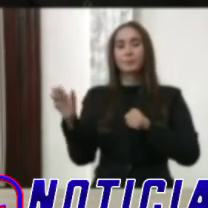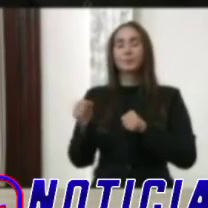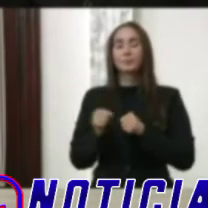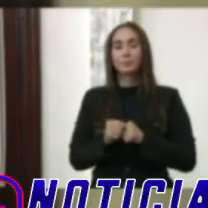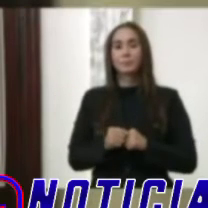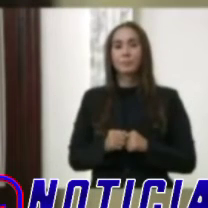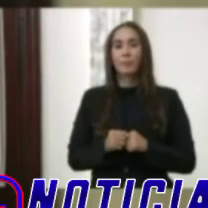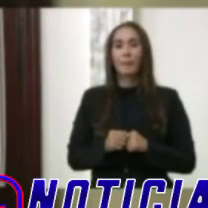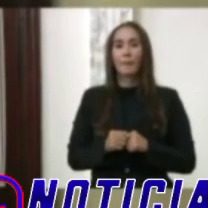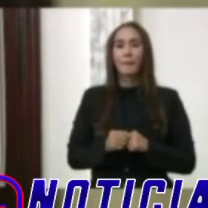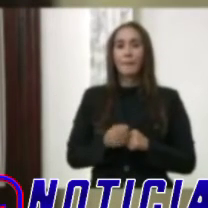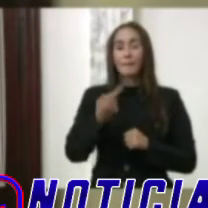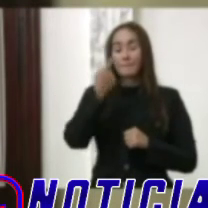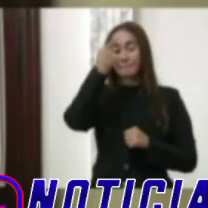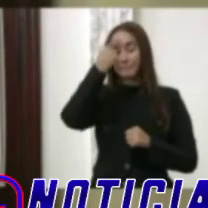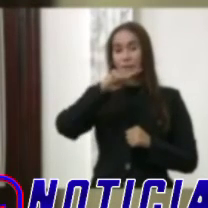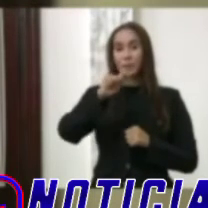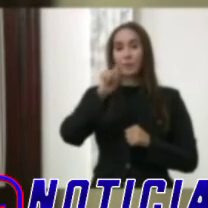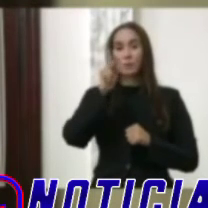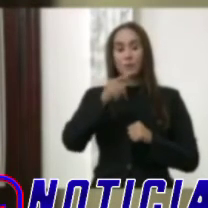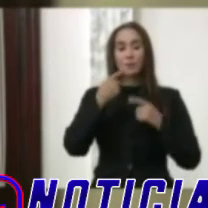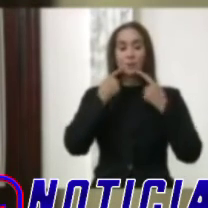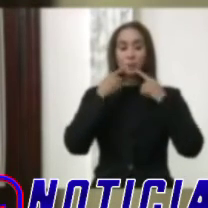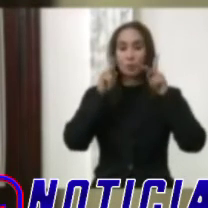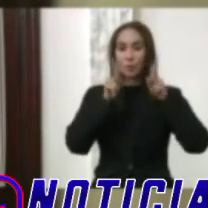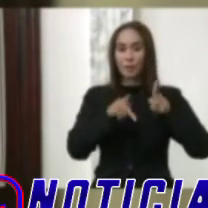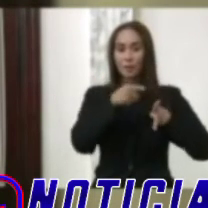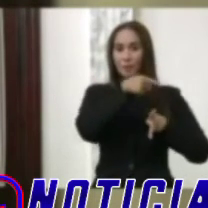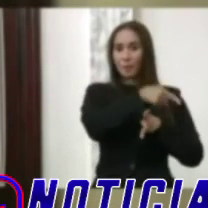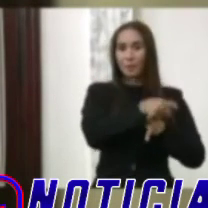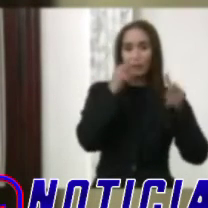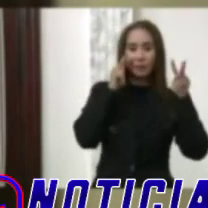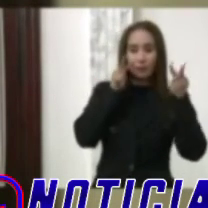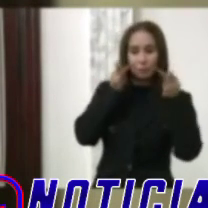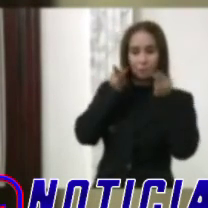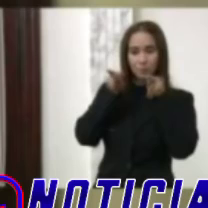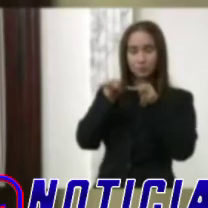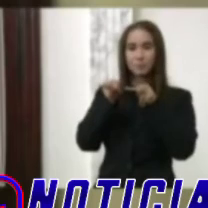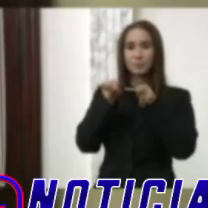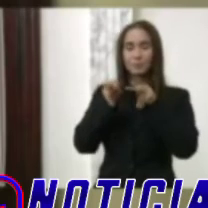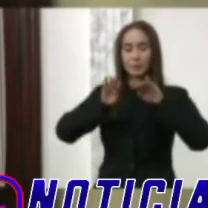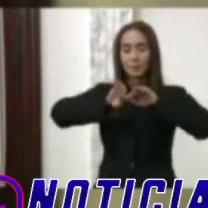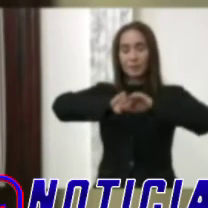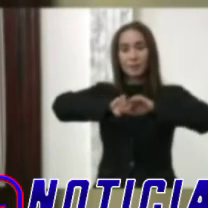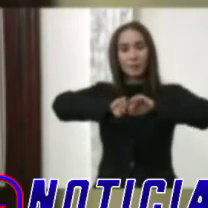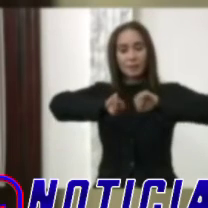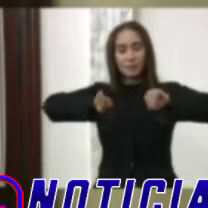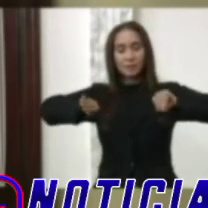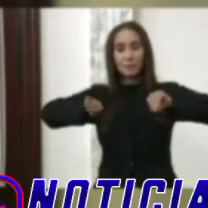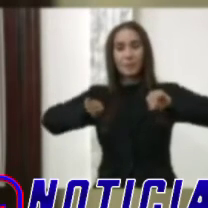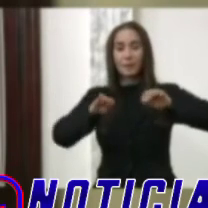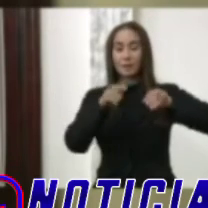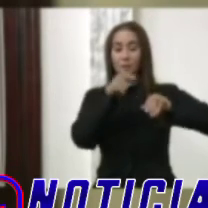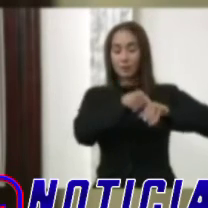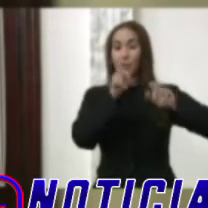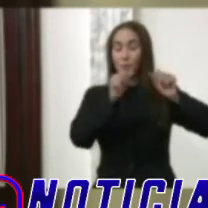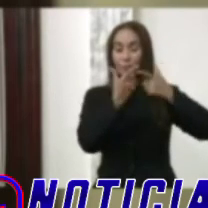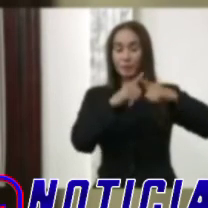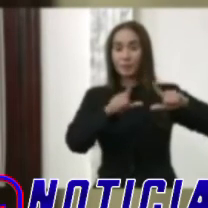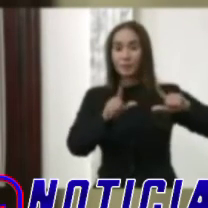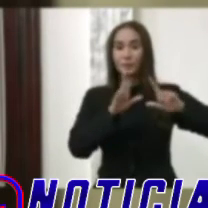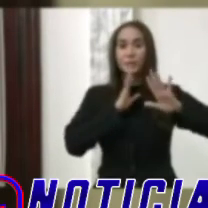devastadores. Por ello, el mejor antídoto es la separación de poderes y la libertad de expresión